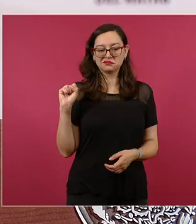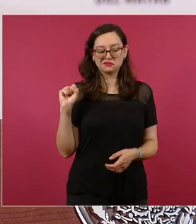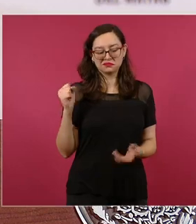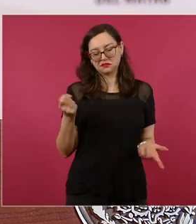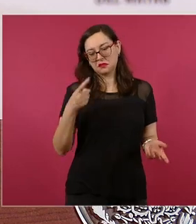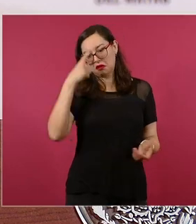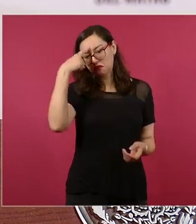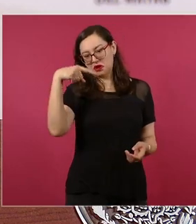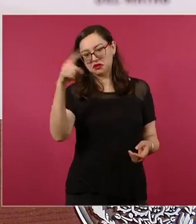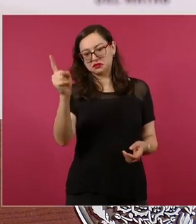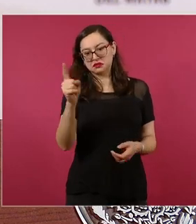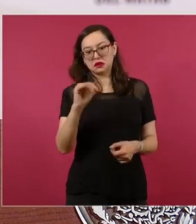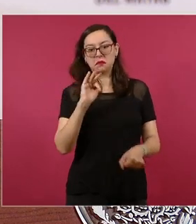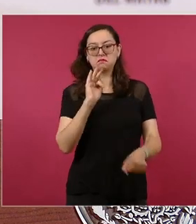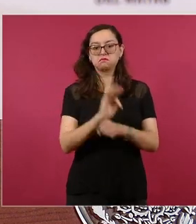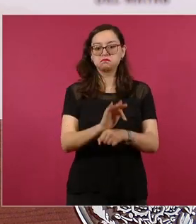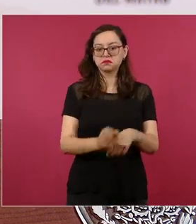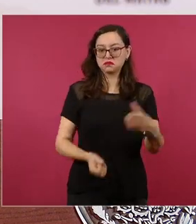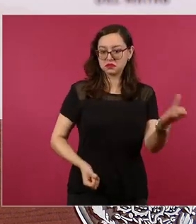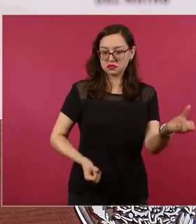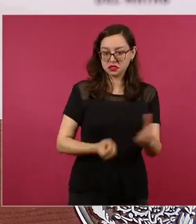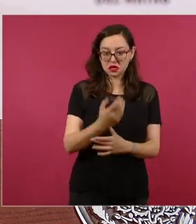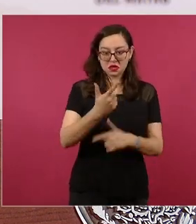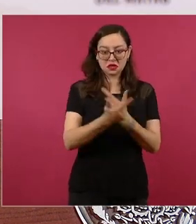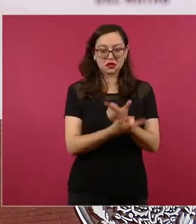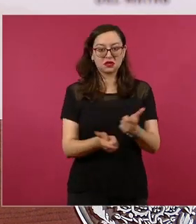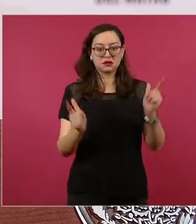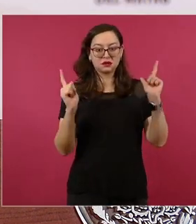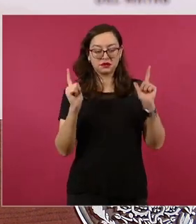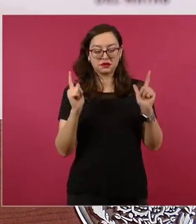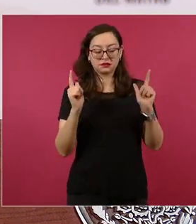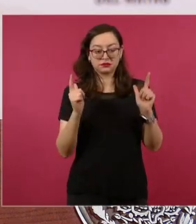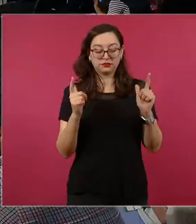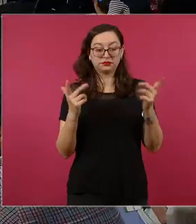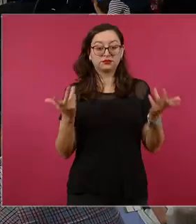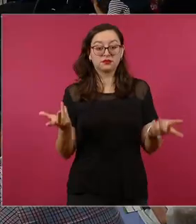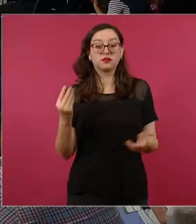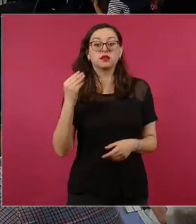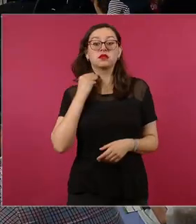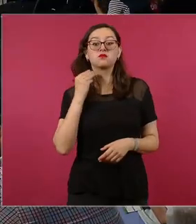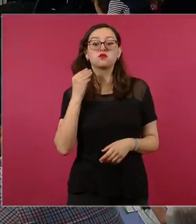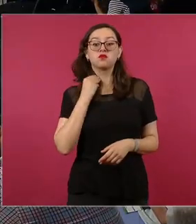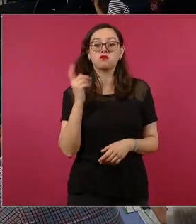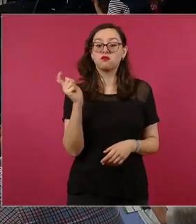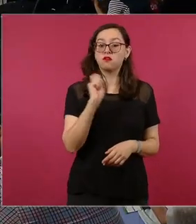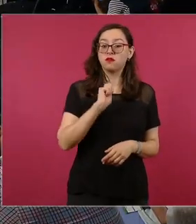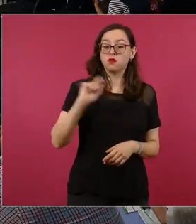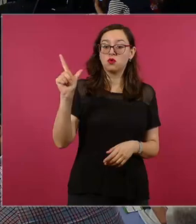esto debe leerse de abogados influyentes,